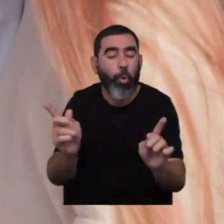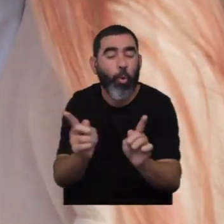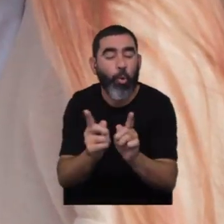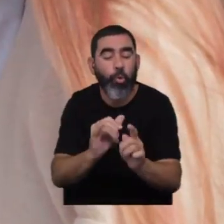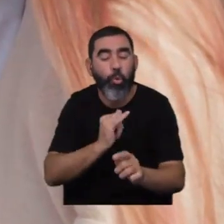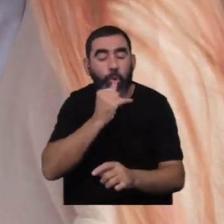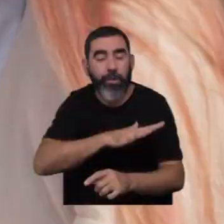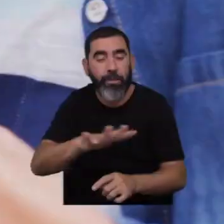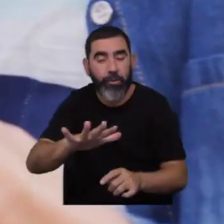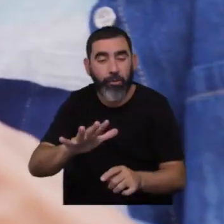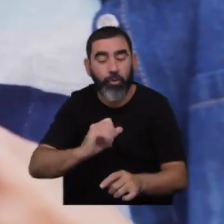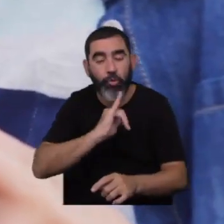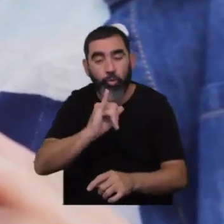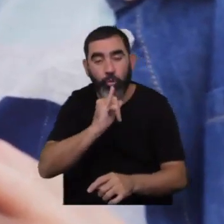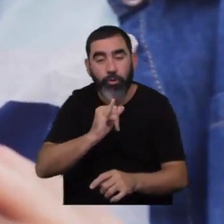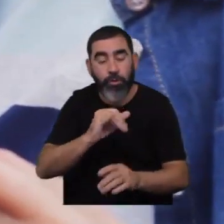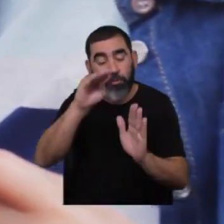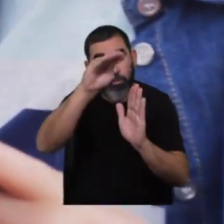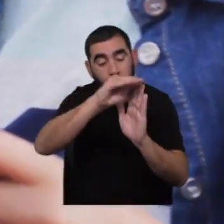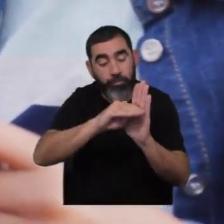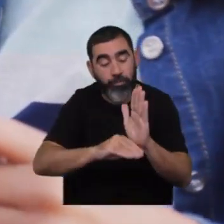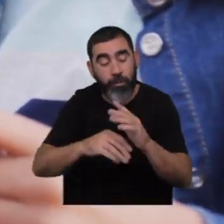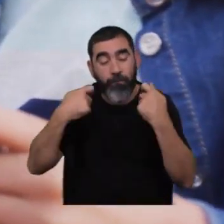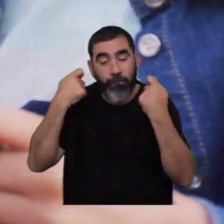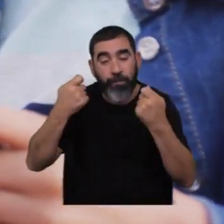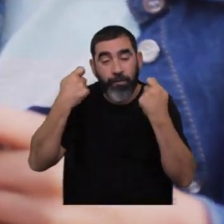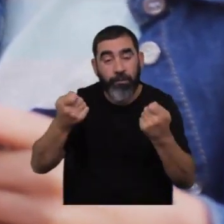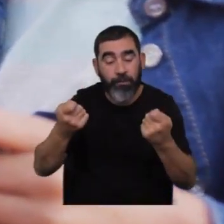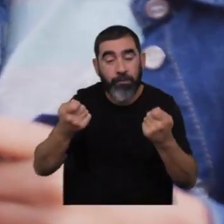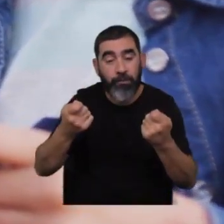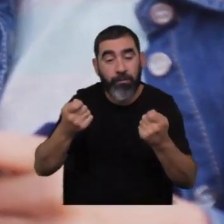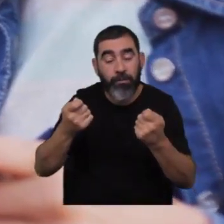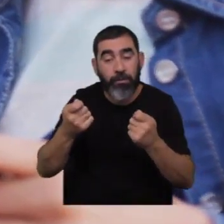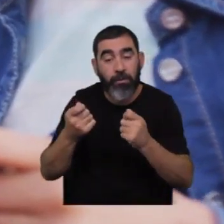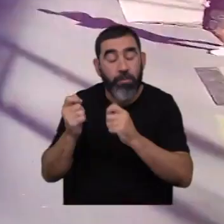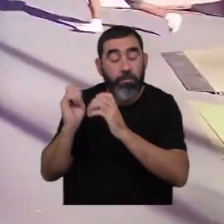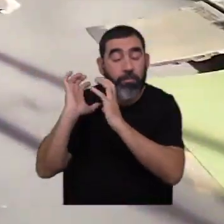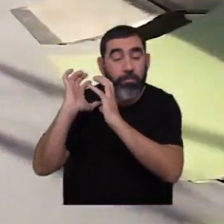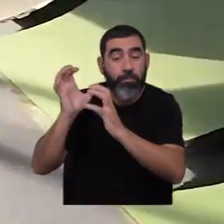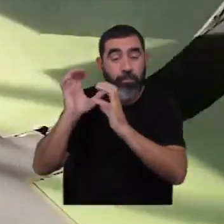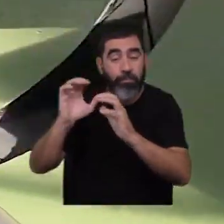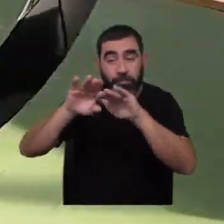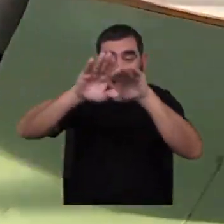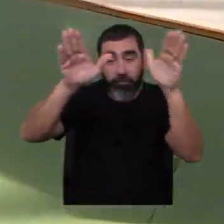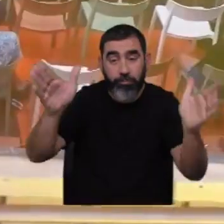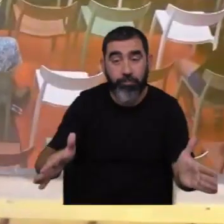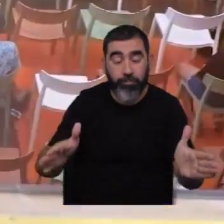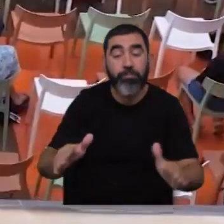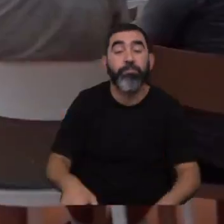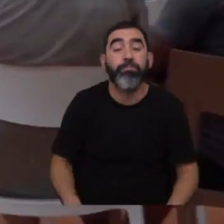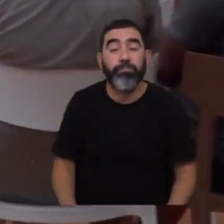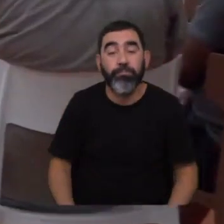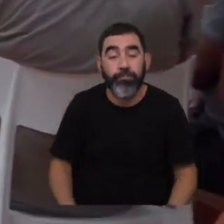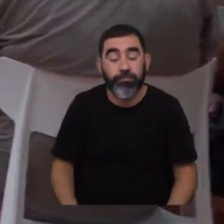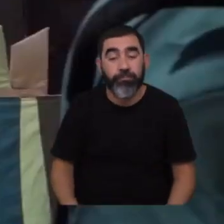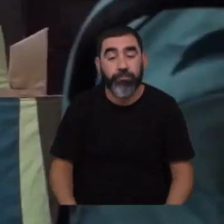principio, desarrollo y final. Toda la programación del festivalito, que tendrá lugar en la nueva plaza techada inaugurada en el ex mercado modelo